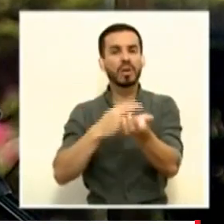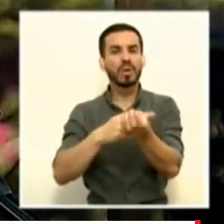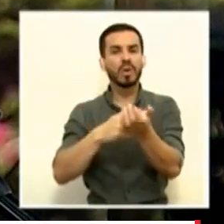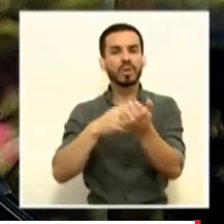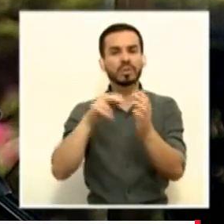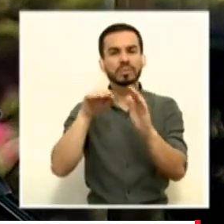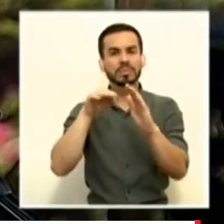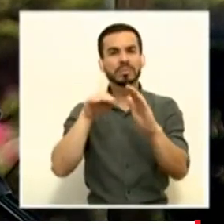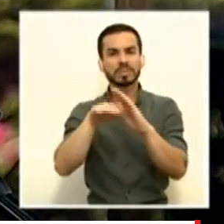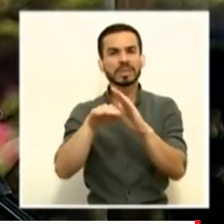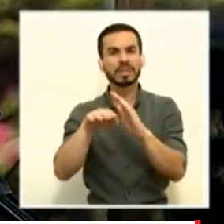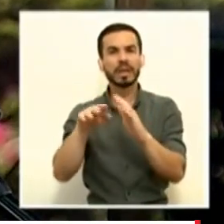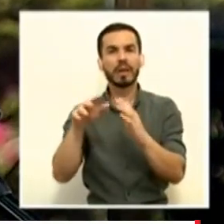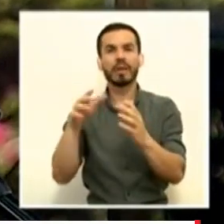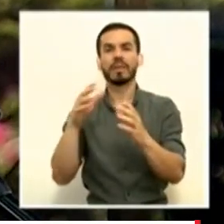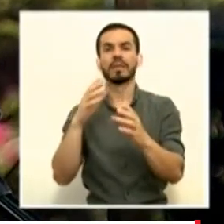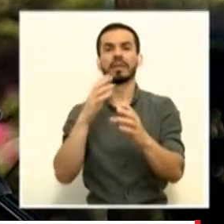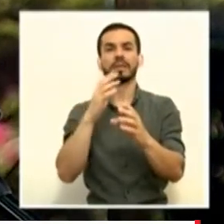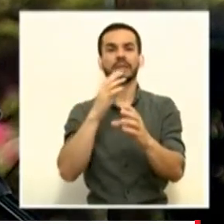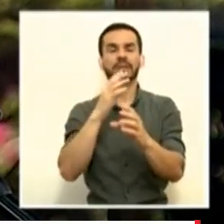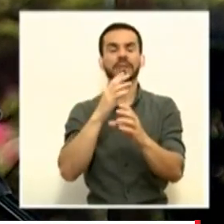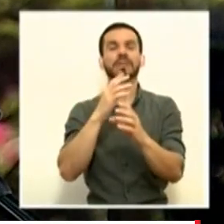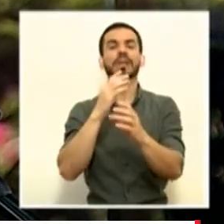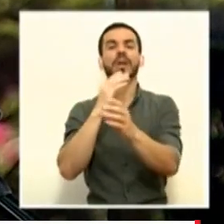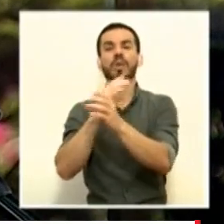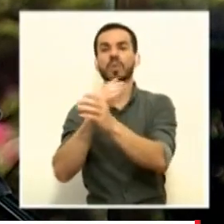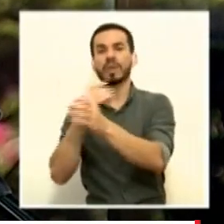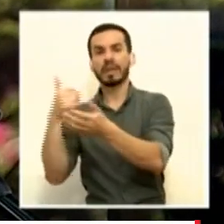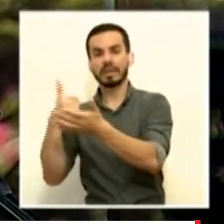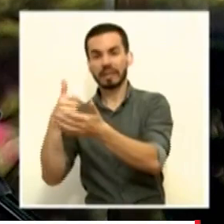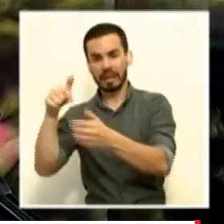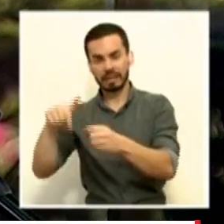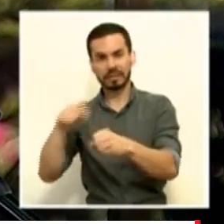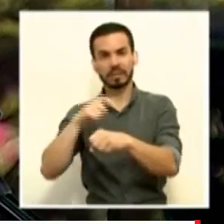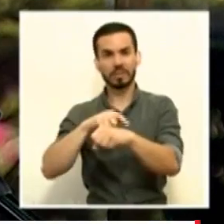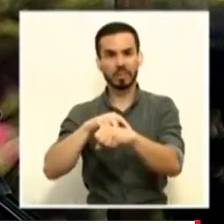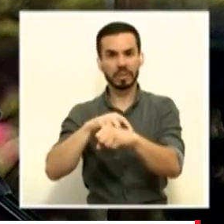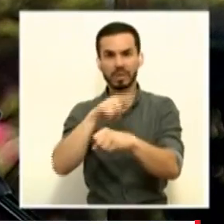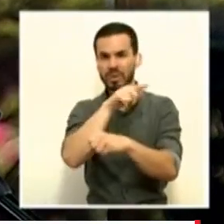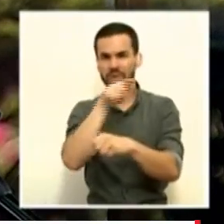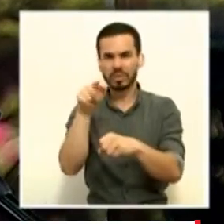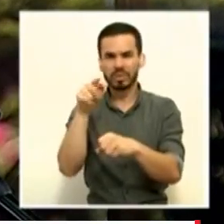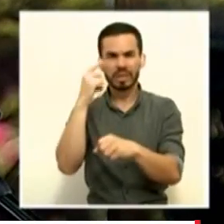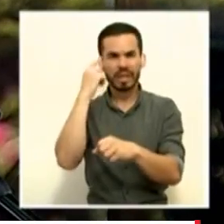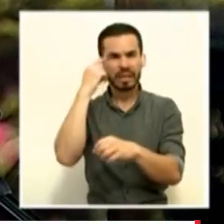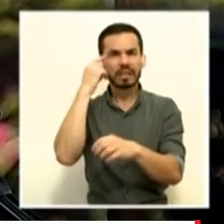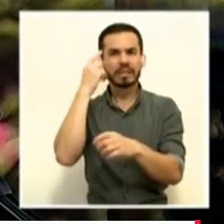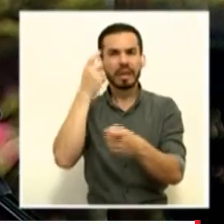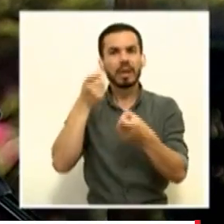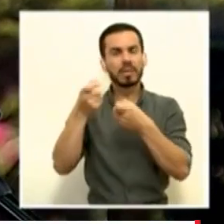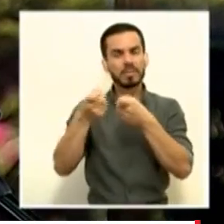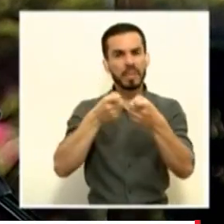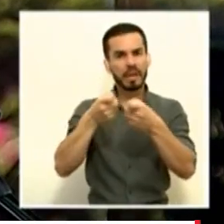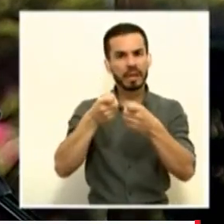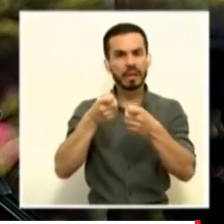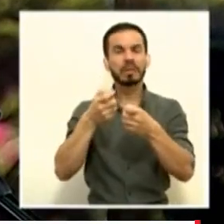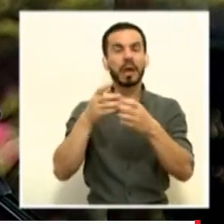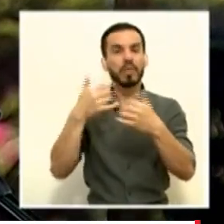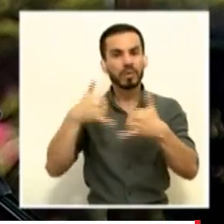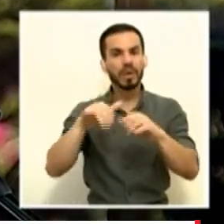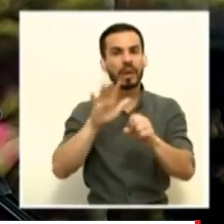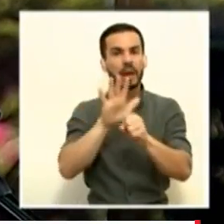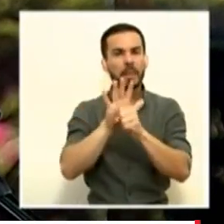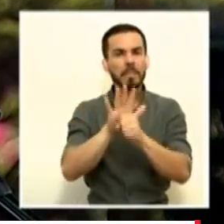hospitales y en cuidados intensivos a estas alturas? Y si ustedes consideran que es manejable la presión